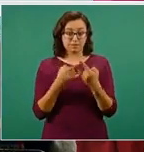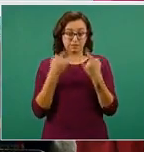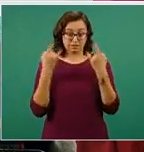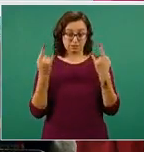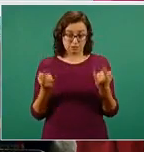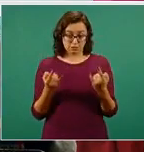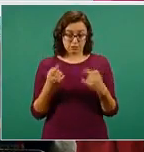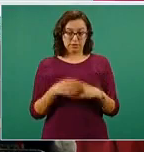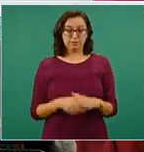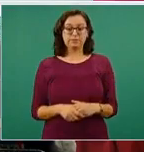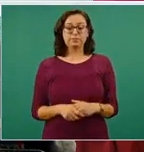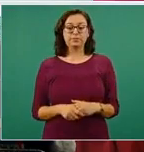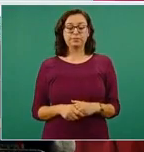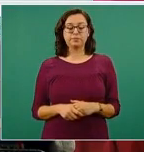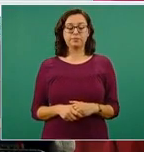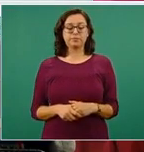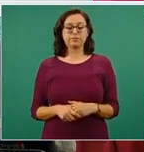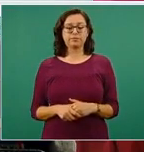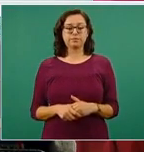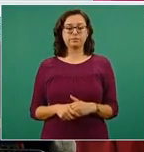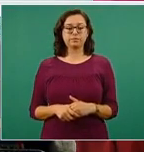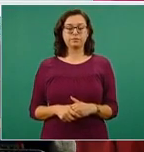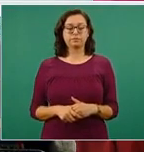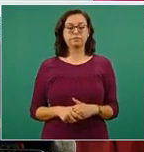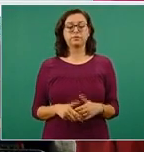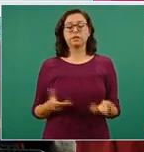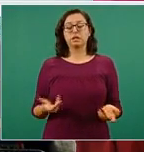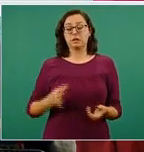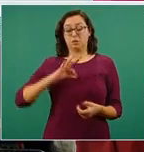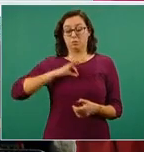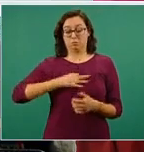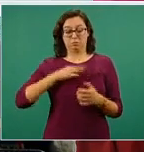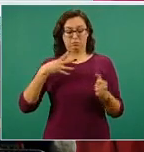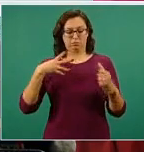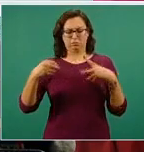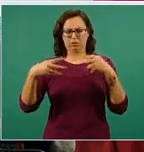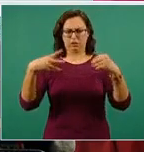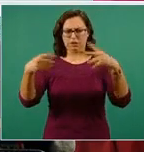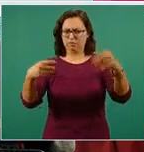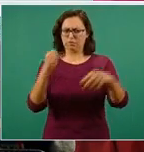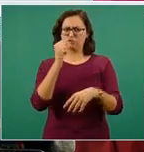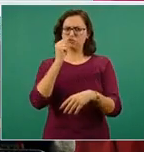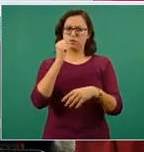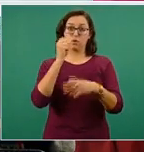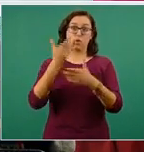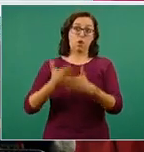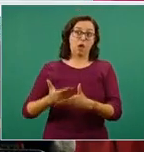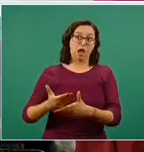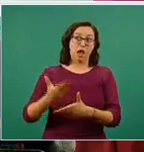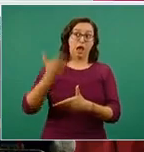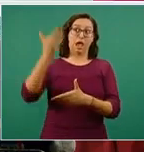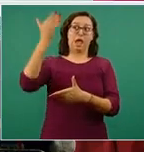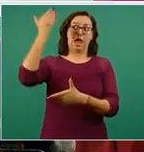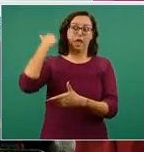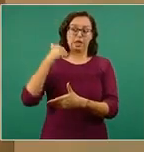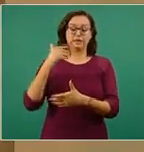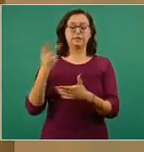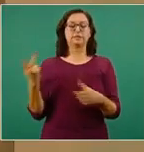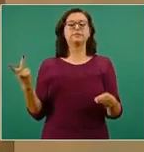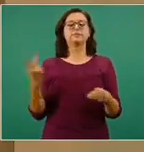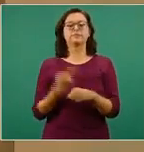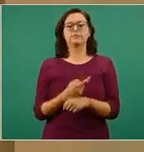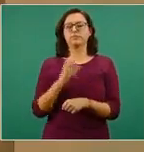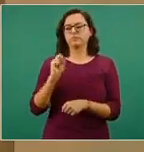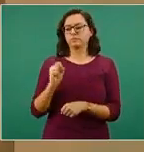que llegara a establecerse la pandemia como tal, siguiendo los lineamientos de la Organización Panamericana de la